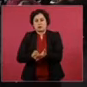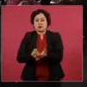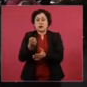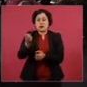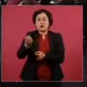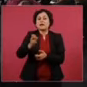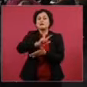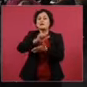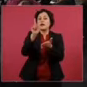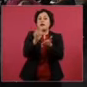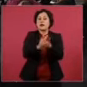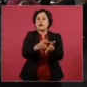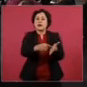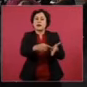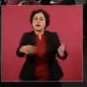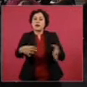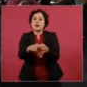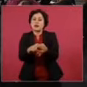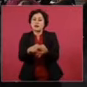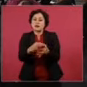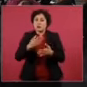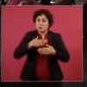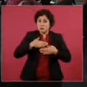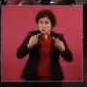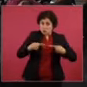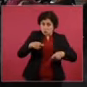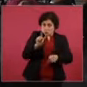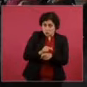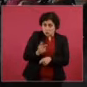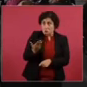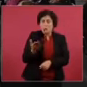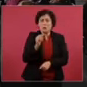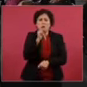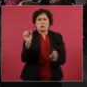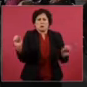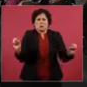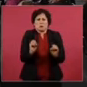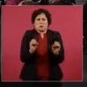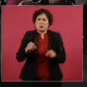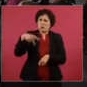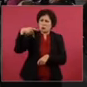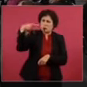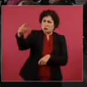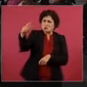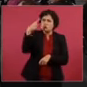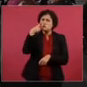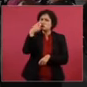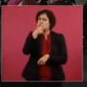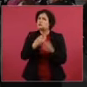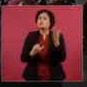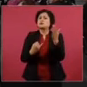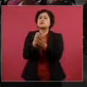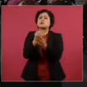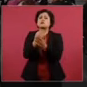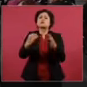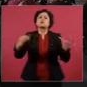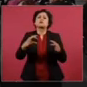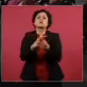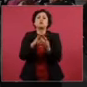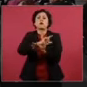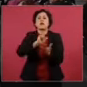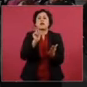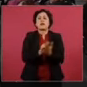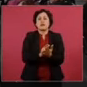asunto personal. Es lo que resuelvan los magistrados de ese tribunal en el